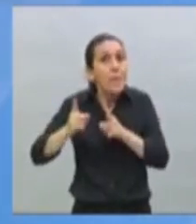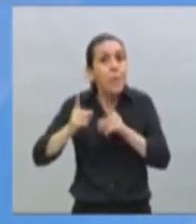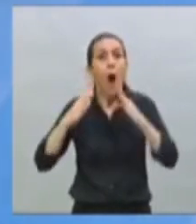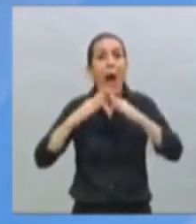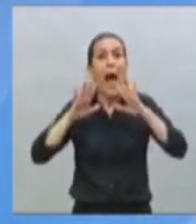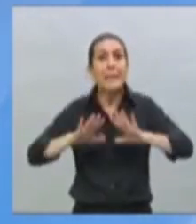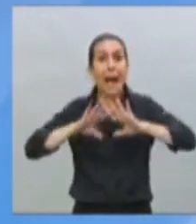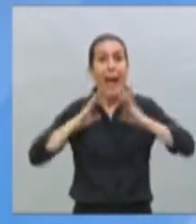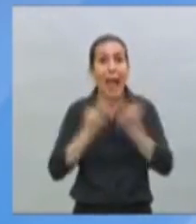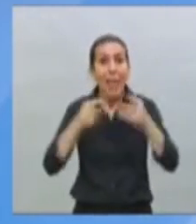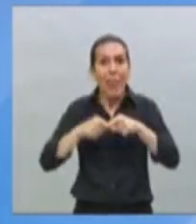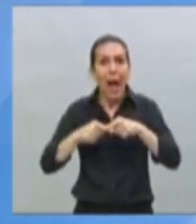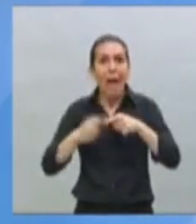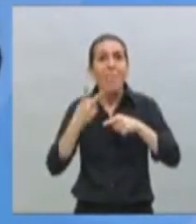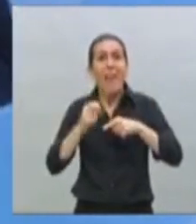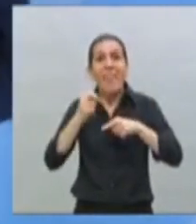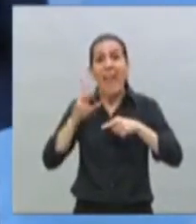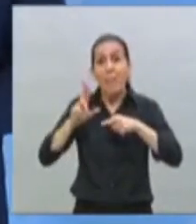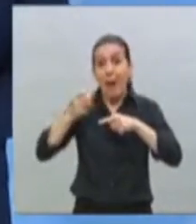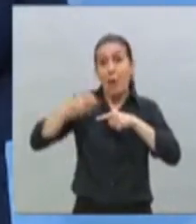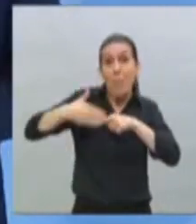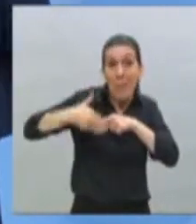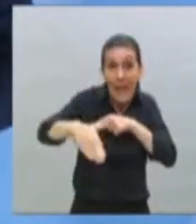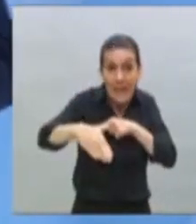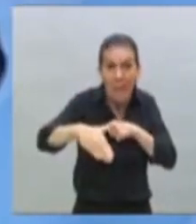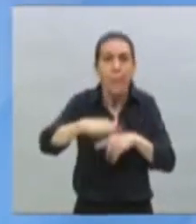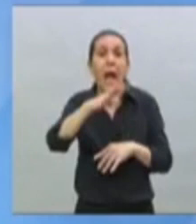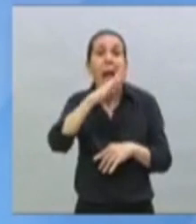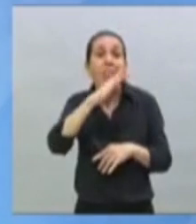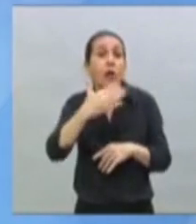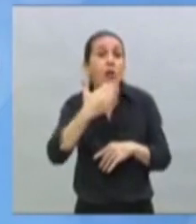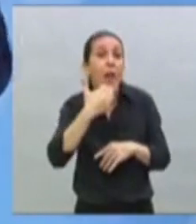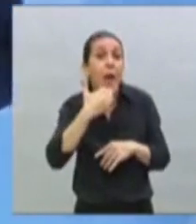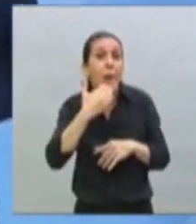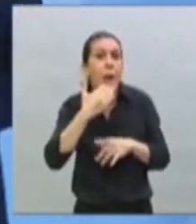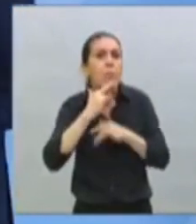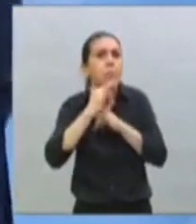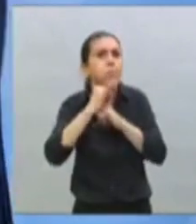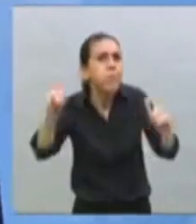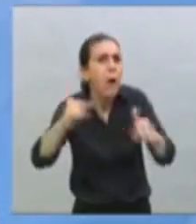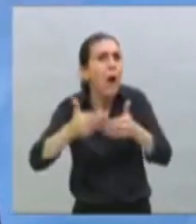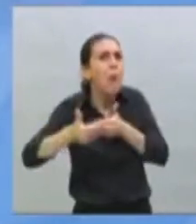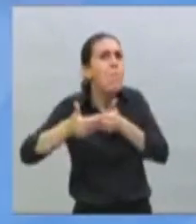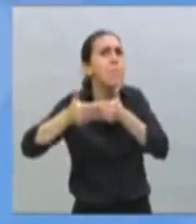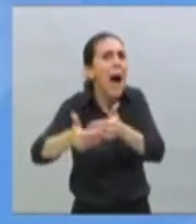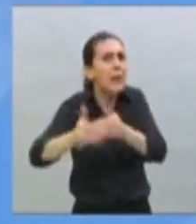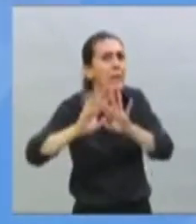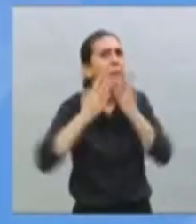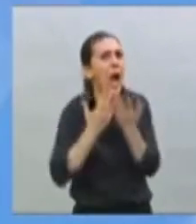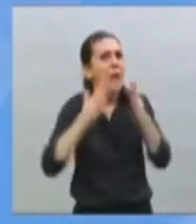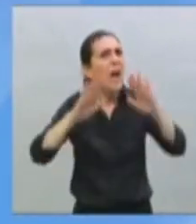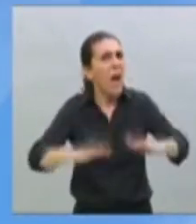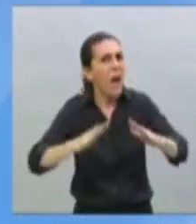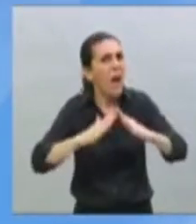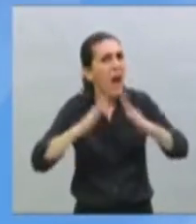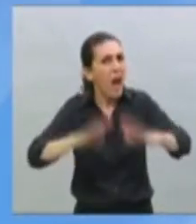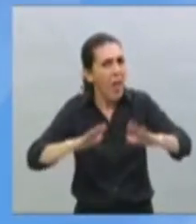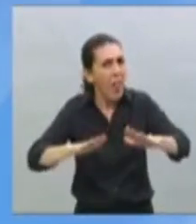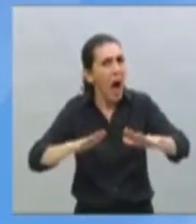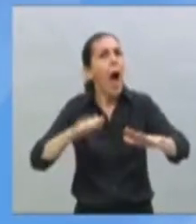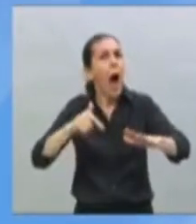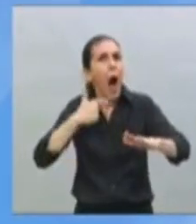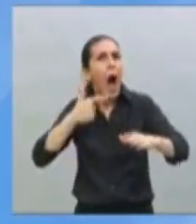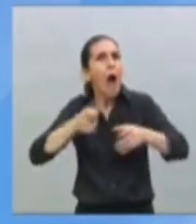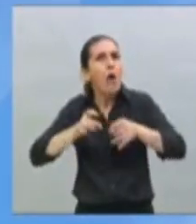Cuando el 12 de abril prorrogamos la cuarentena, ya habíamos obtenido hacer más lento el contagio y ahora